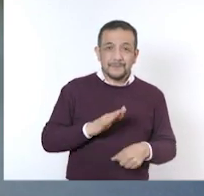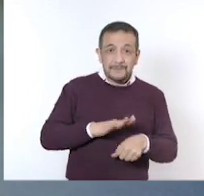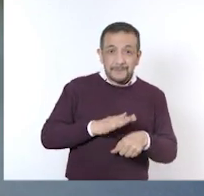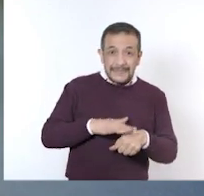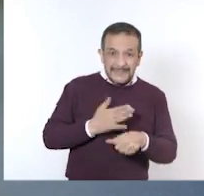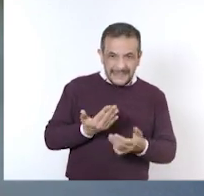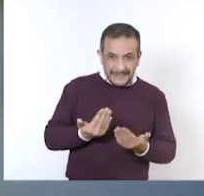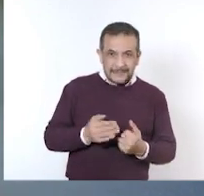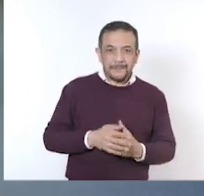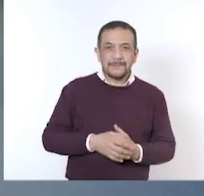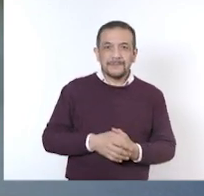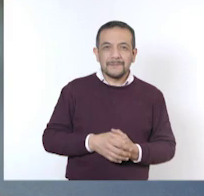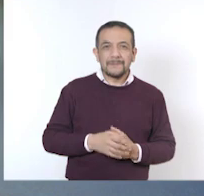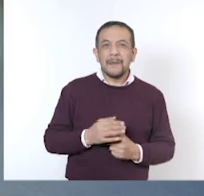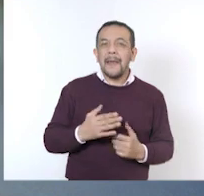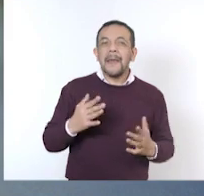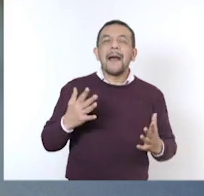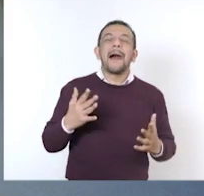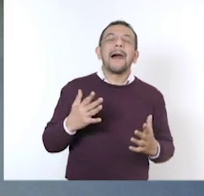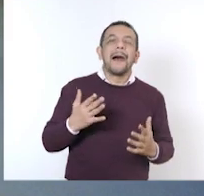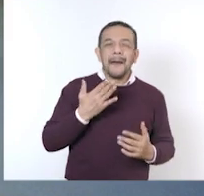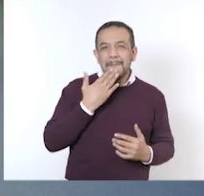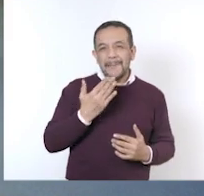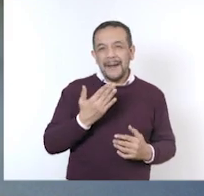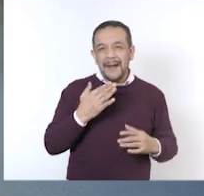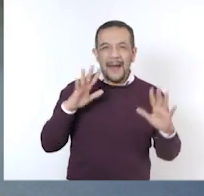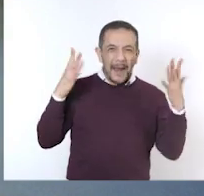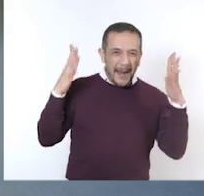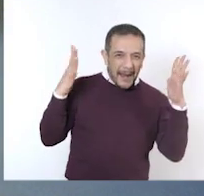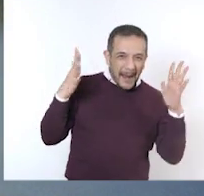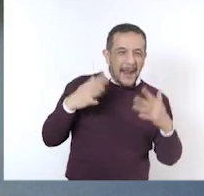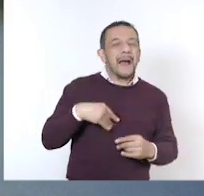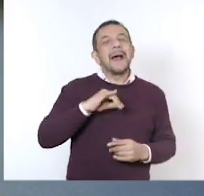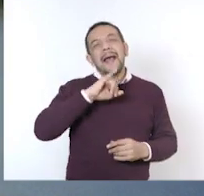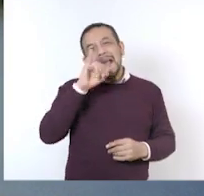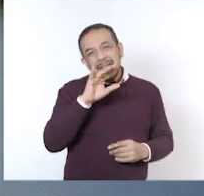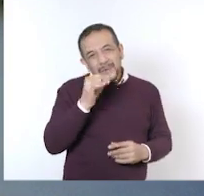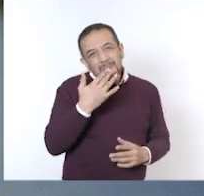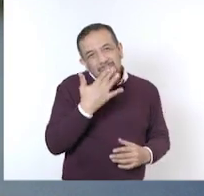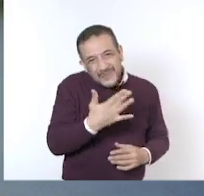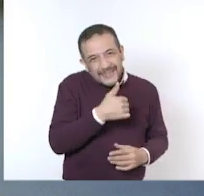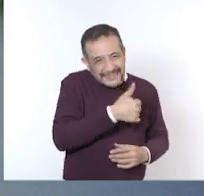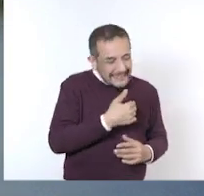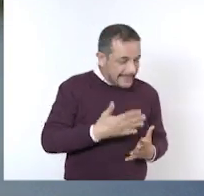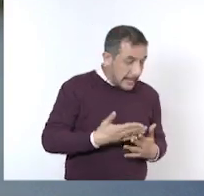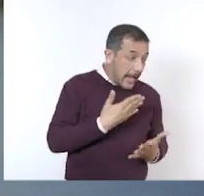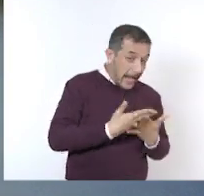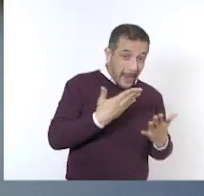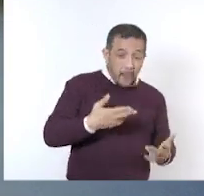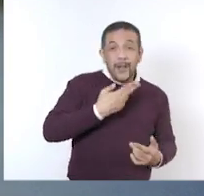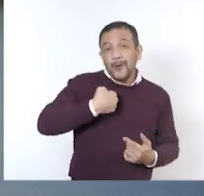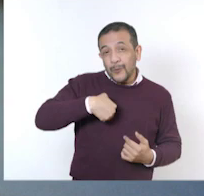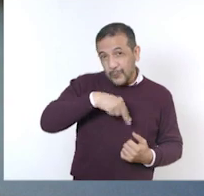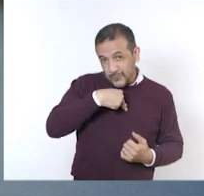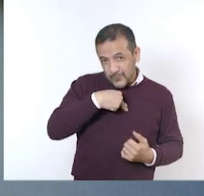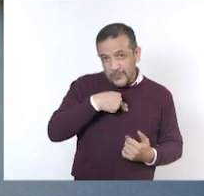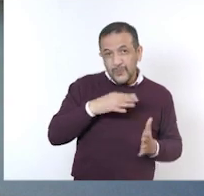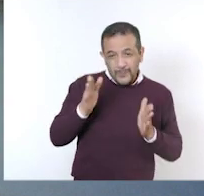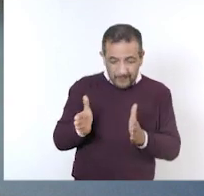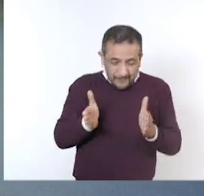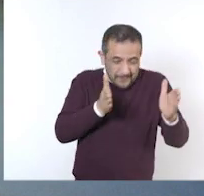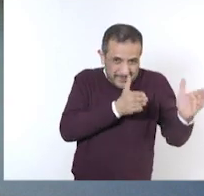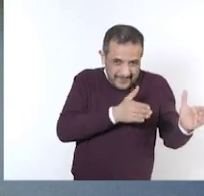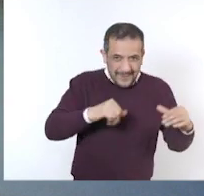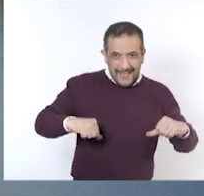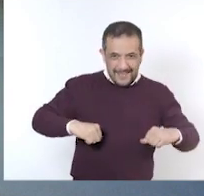¡Una más, Jesús, una más! ¡Sí pudimos! ¡Muy bien, Jesús! Vamos a pasar a nuestra